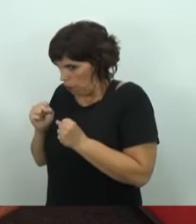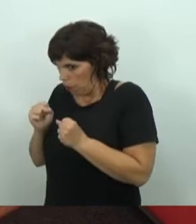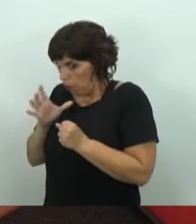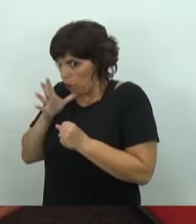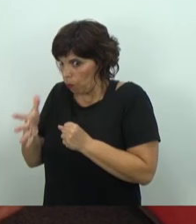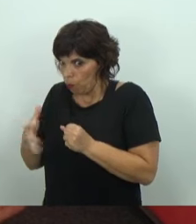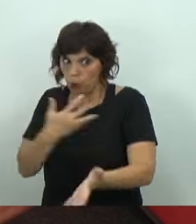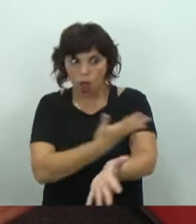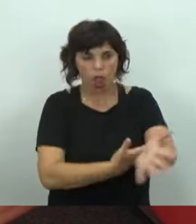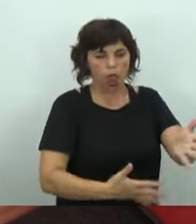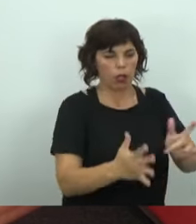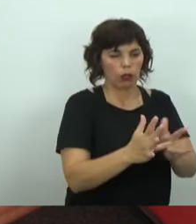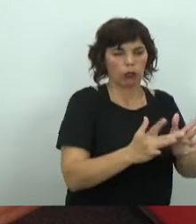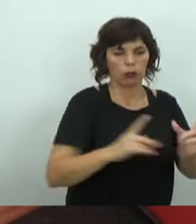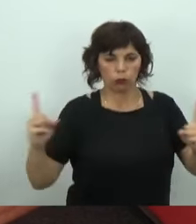de Jesucristo.